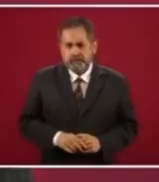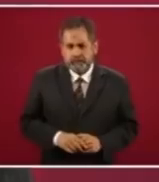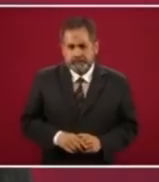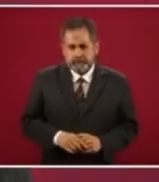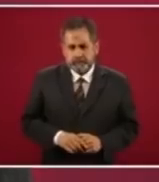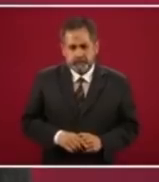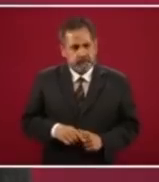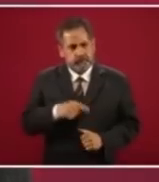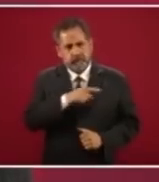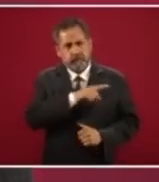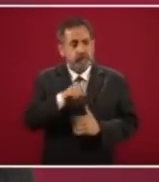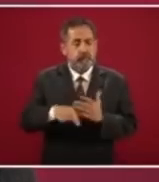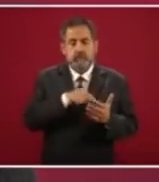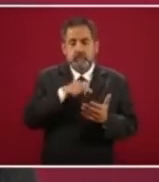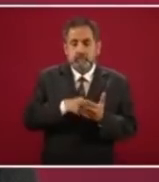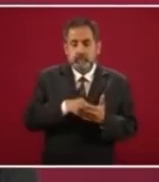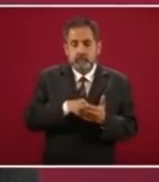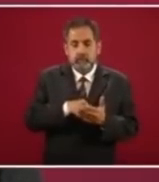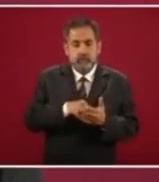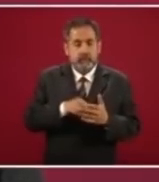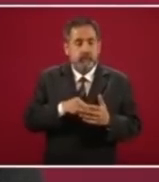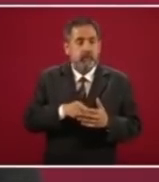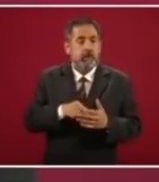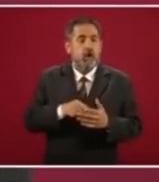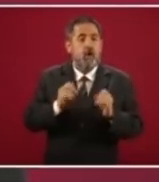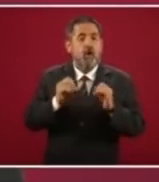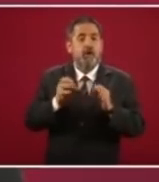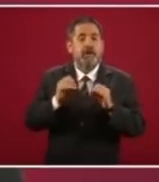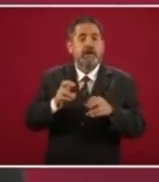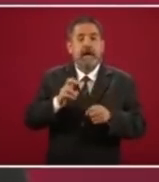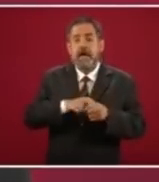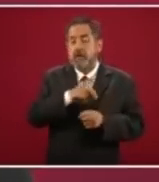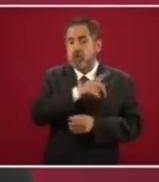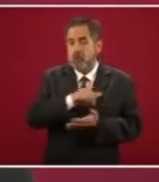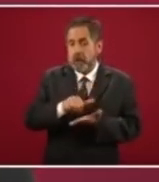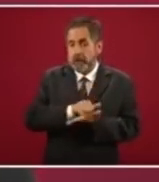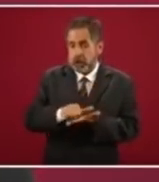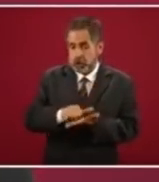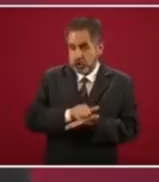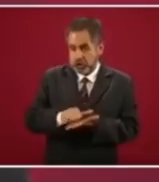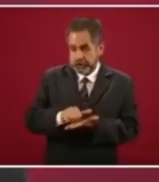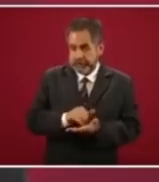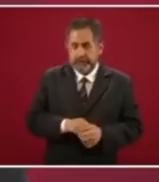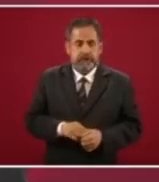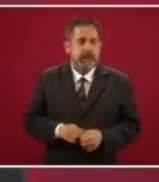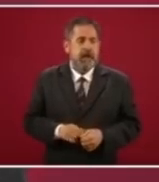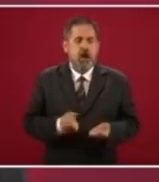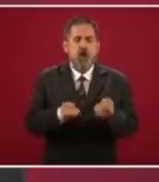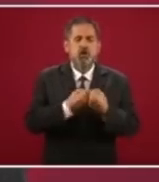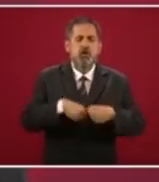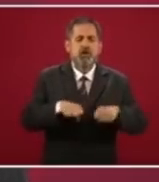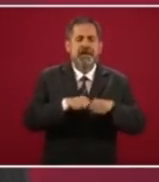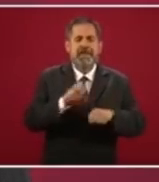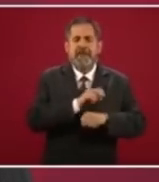que tiene su sede en Nueva York. Es la Sociedad de las Américas.